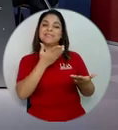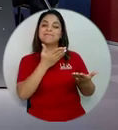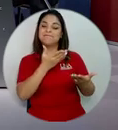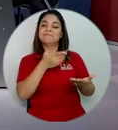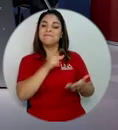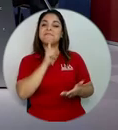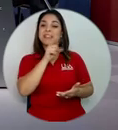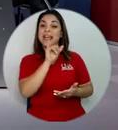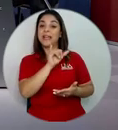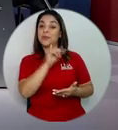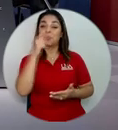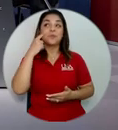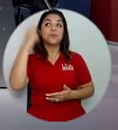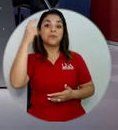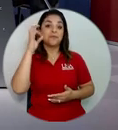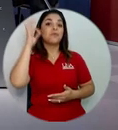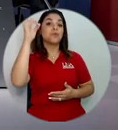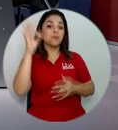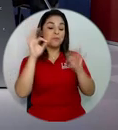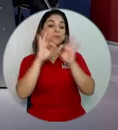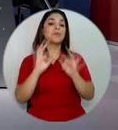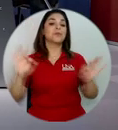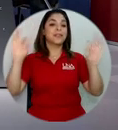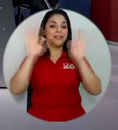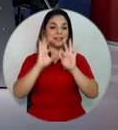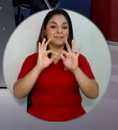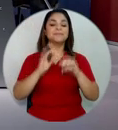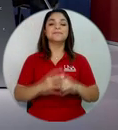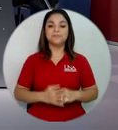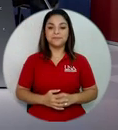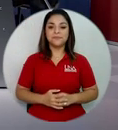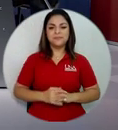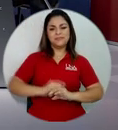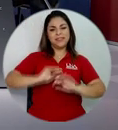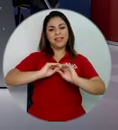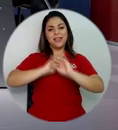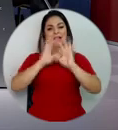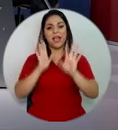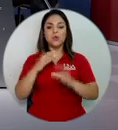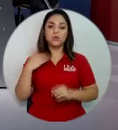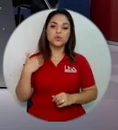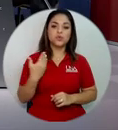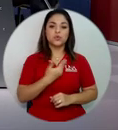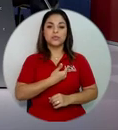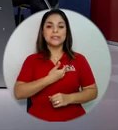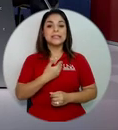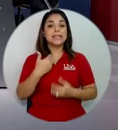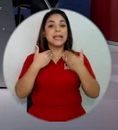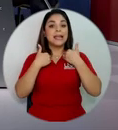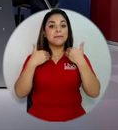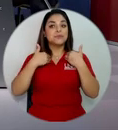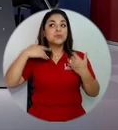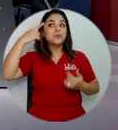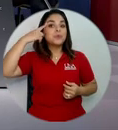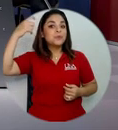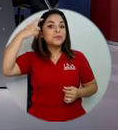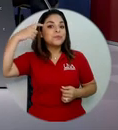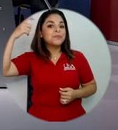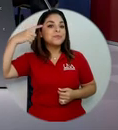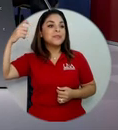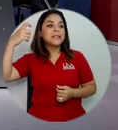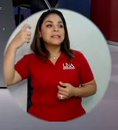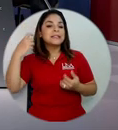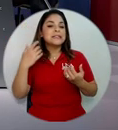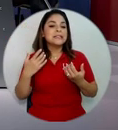eso para nosotros es muy importante. Por supuesto que nosotros tenemos grandes expectativas